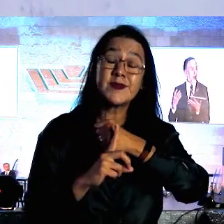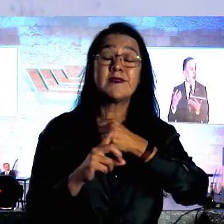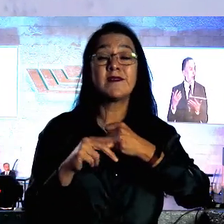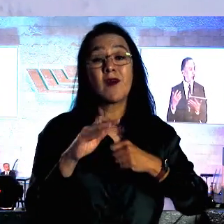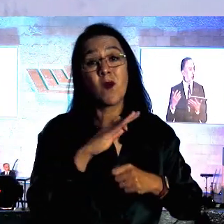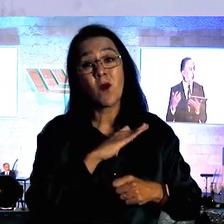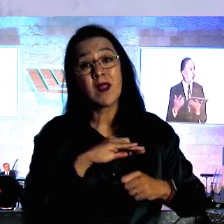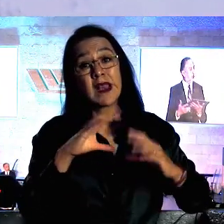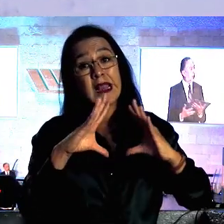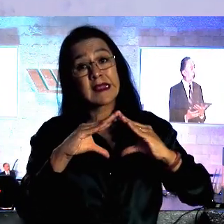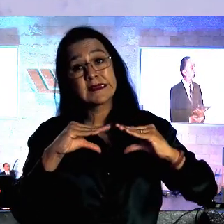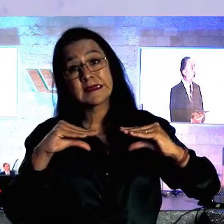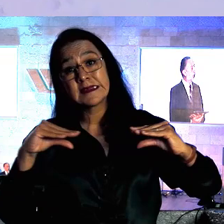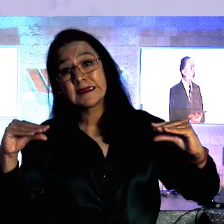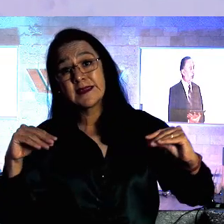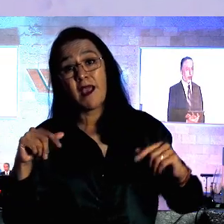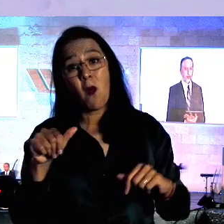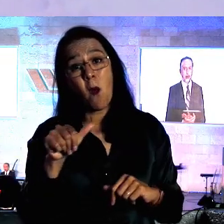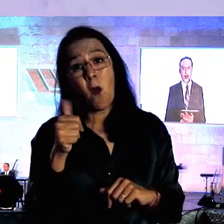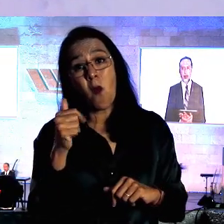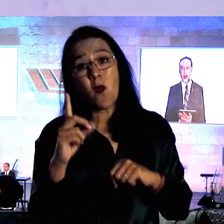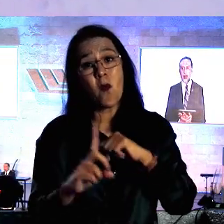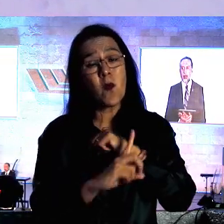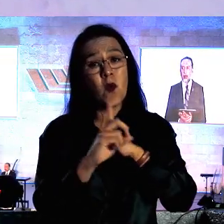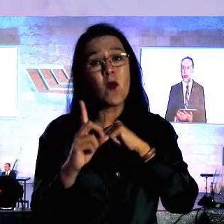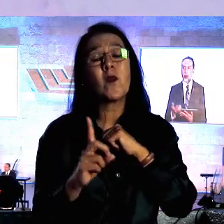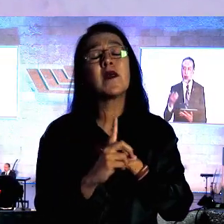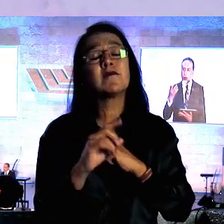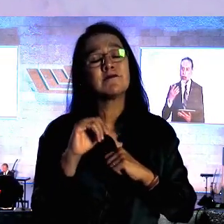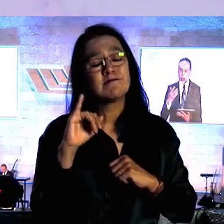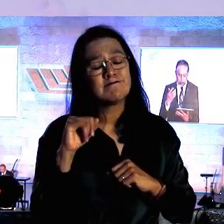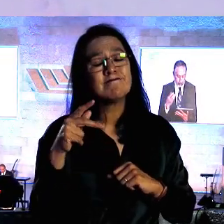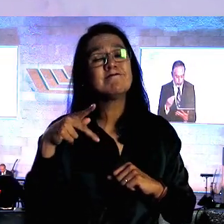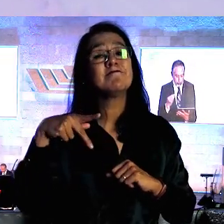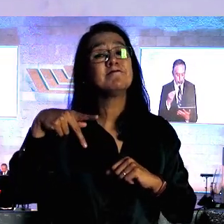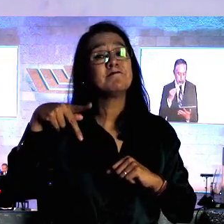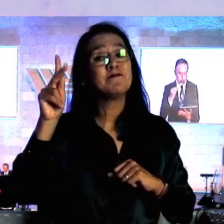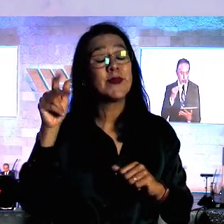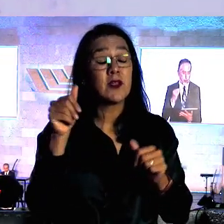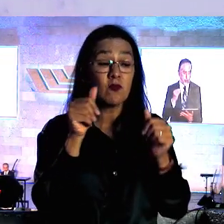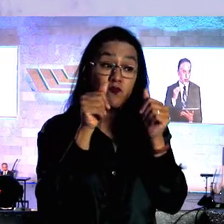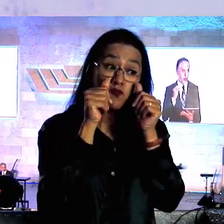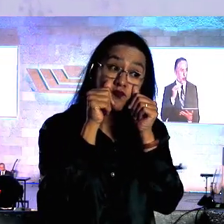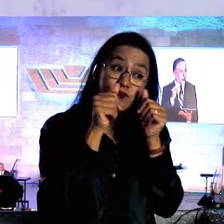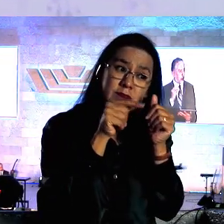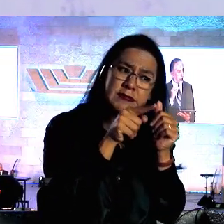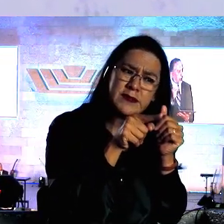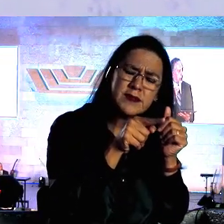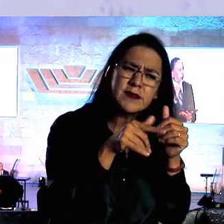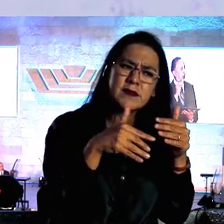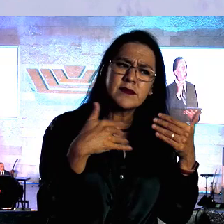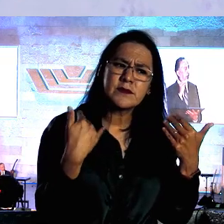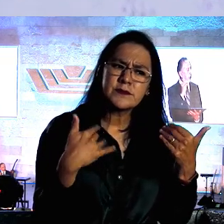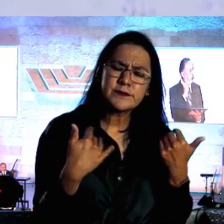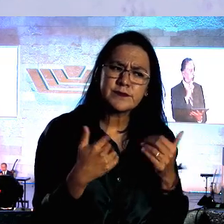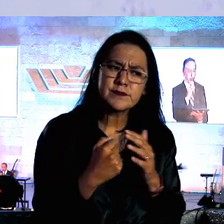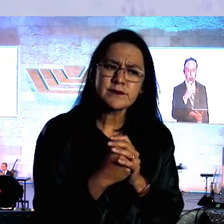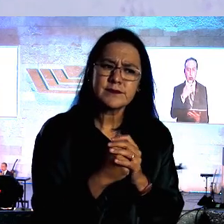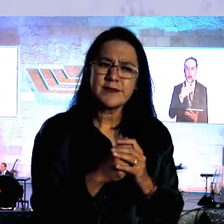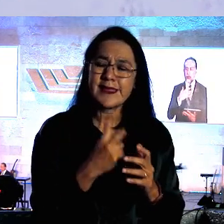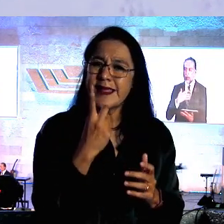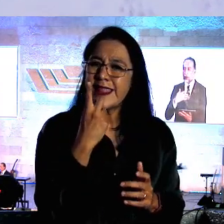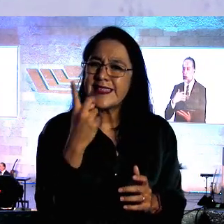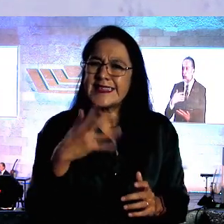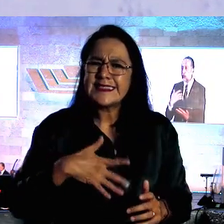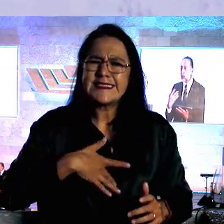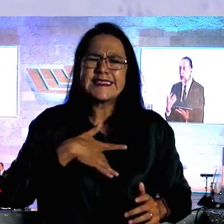puede ser cualquier otro problema pero lo que llama la atención es que no solamente le expresa lo